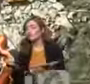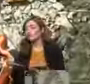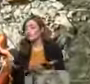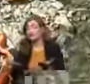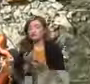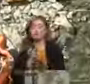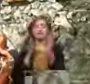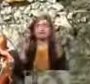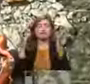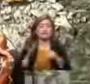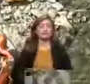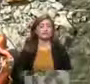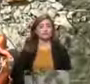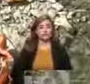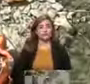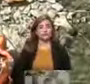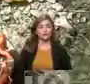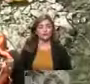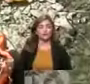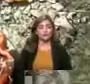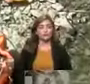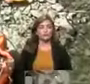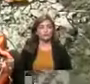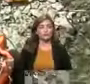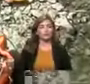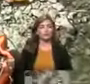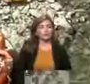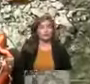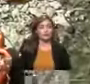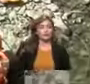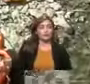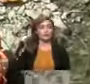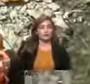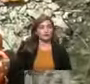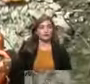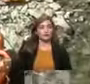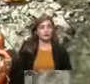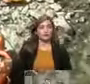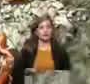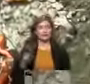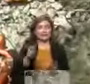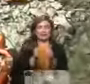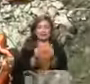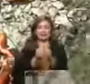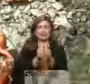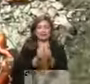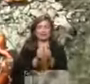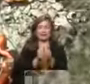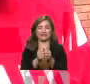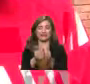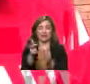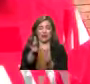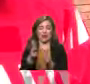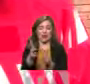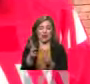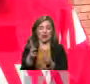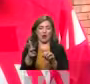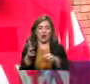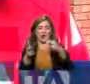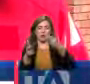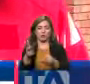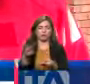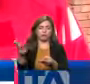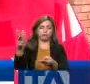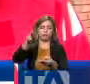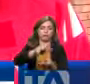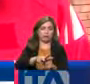sin tener resultados. Presumimos de que se encuentra debajo de la pesada máquina, aunque personal nuestro ya descendió al